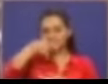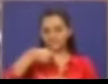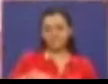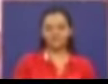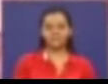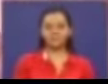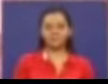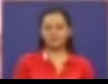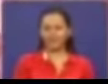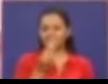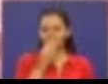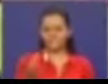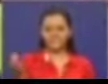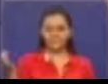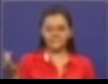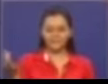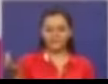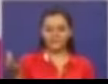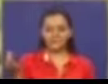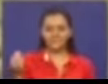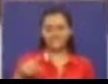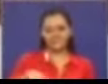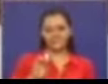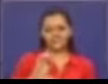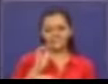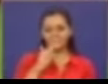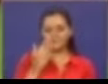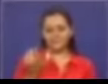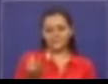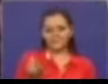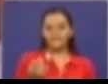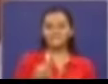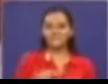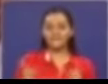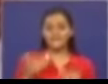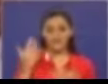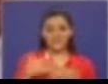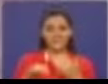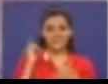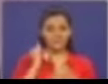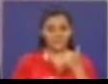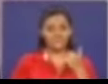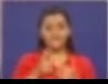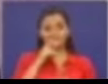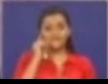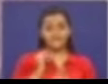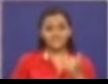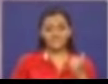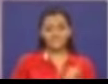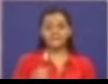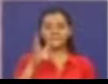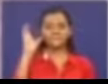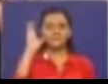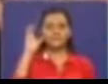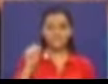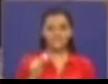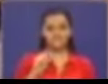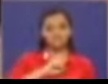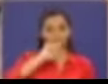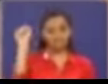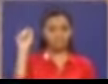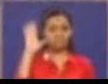ese plato exquisito de la gastronomía ecuatoriana. Ya tenemos los finalistas. Por Azuay ganó